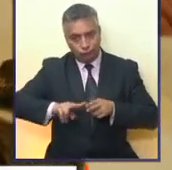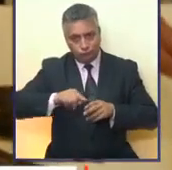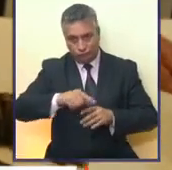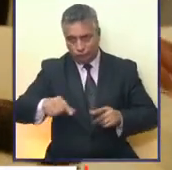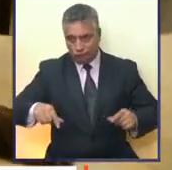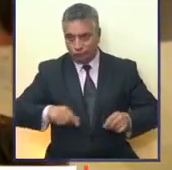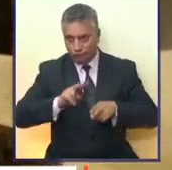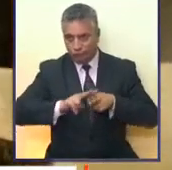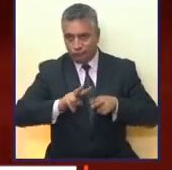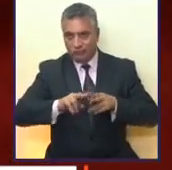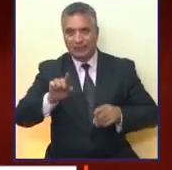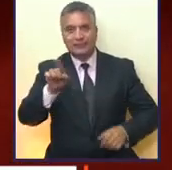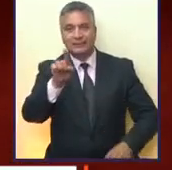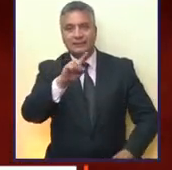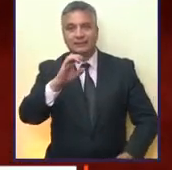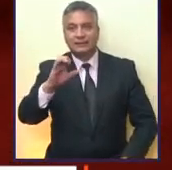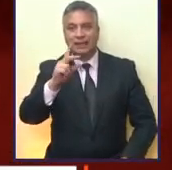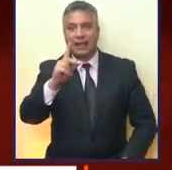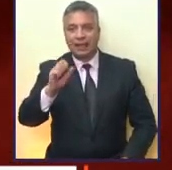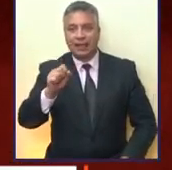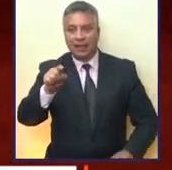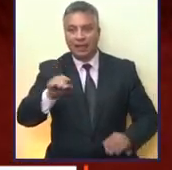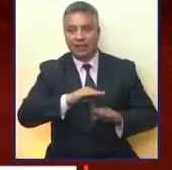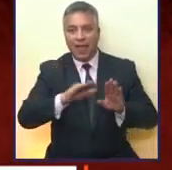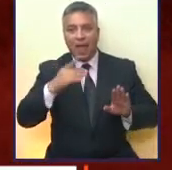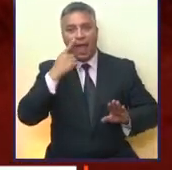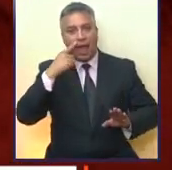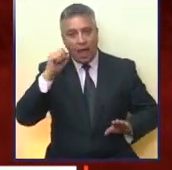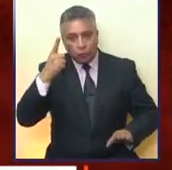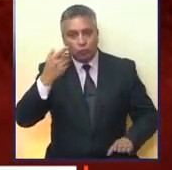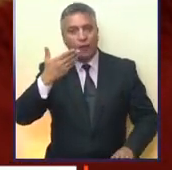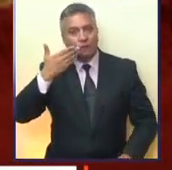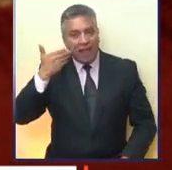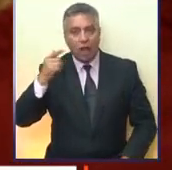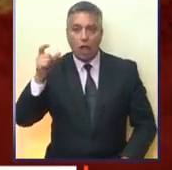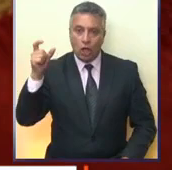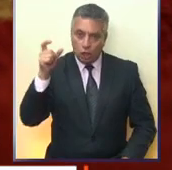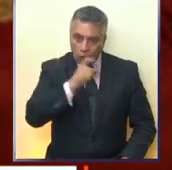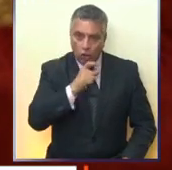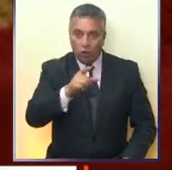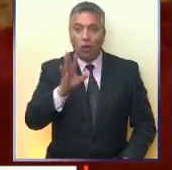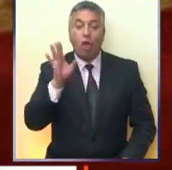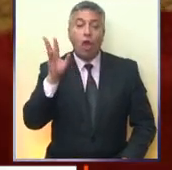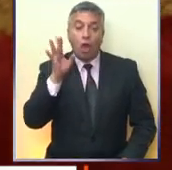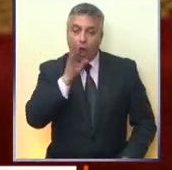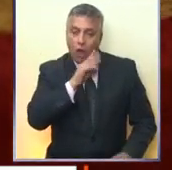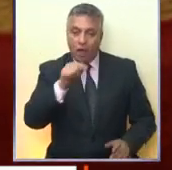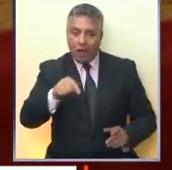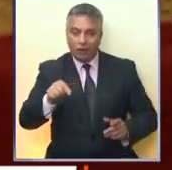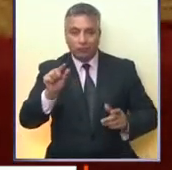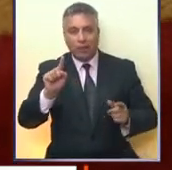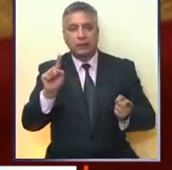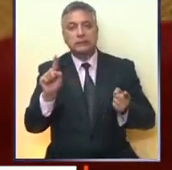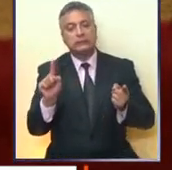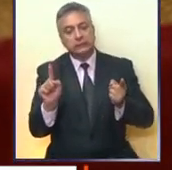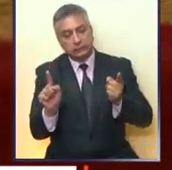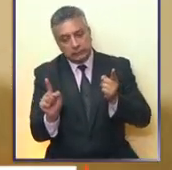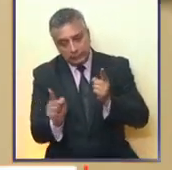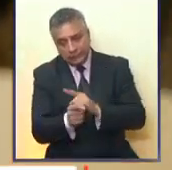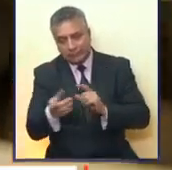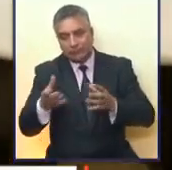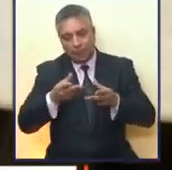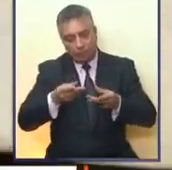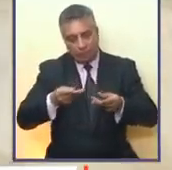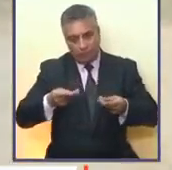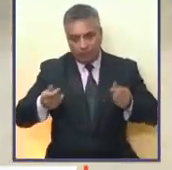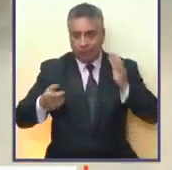en seda. Bueno, esto era azul, blanco y rojo. Los colores están un poco cambiados, han variado. Sí. Bueno, acá